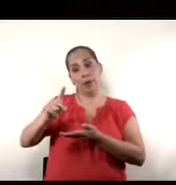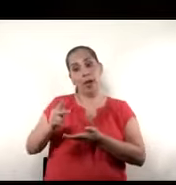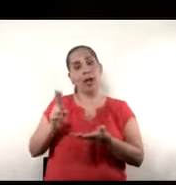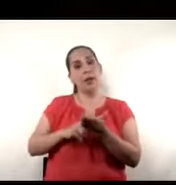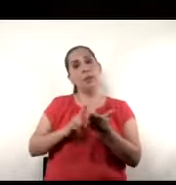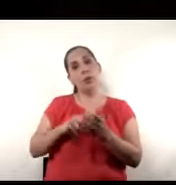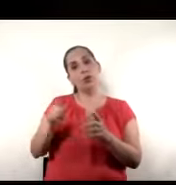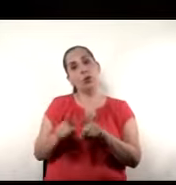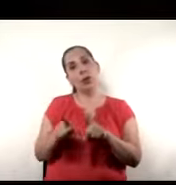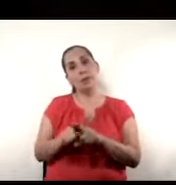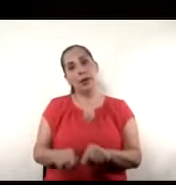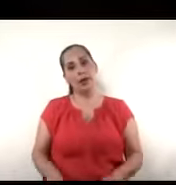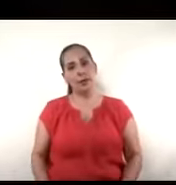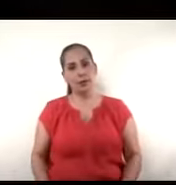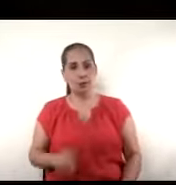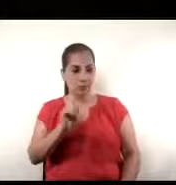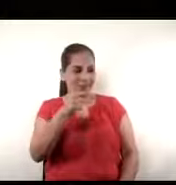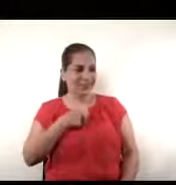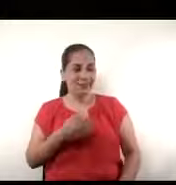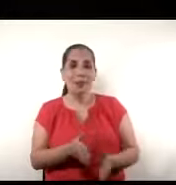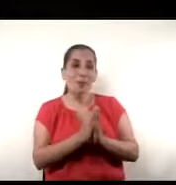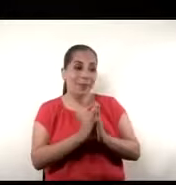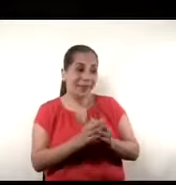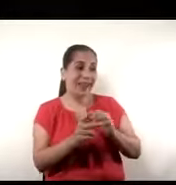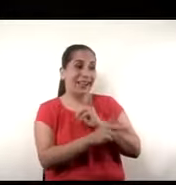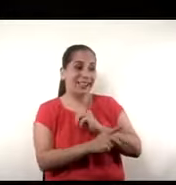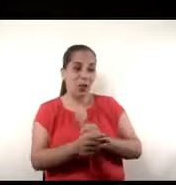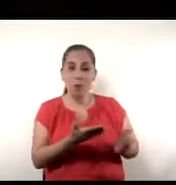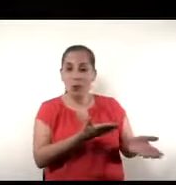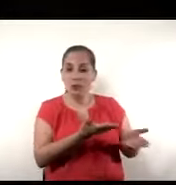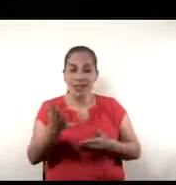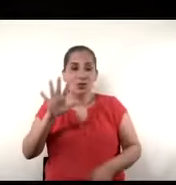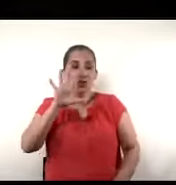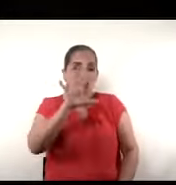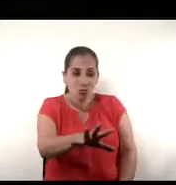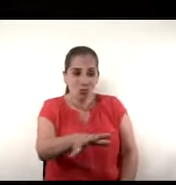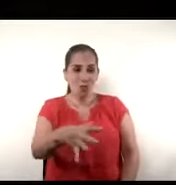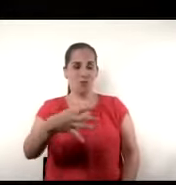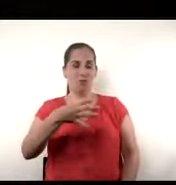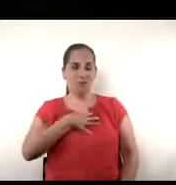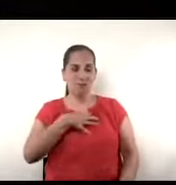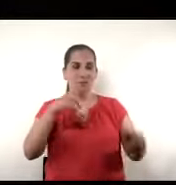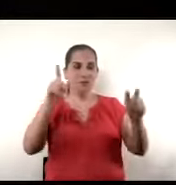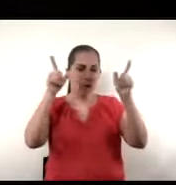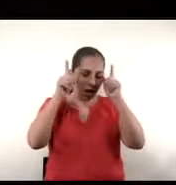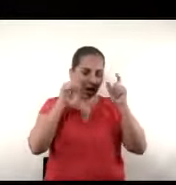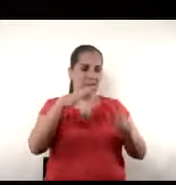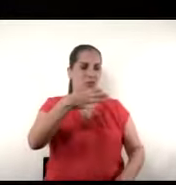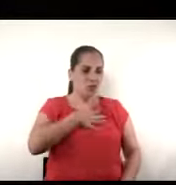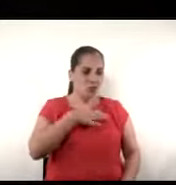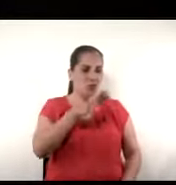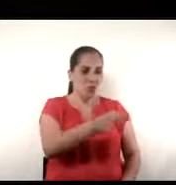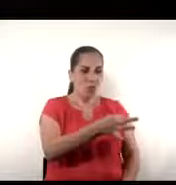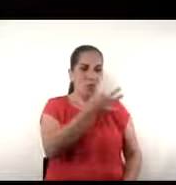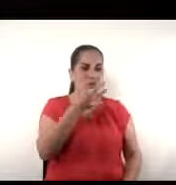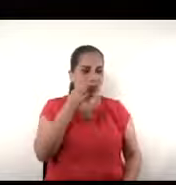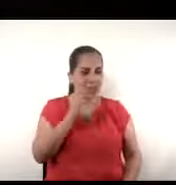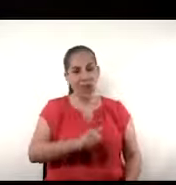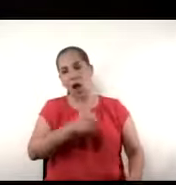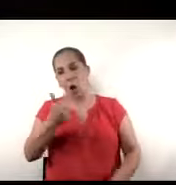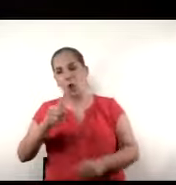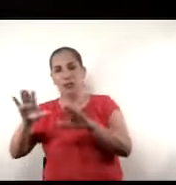permiso. Usted tiene que pedirle al Estado por trasladar su vaca de su finca a su otra finca, o de su finca